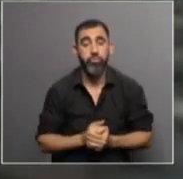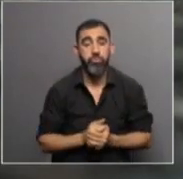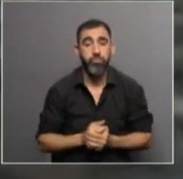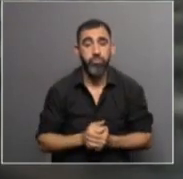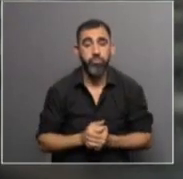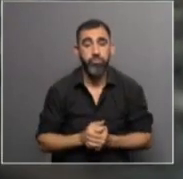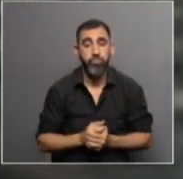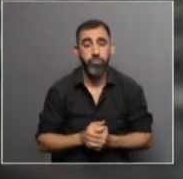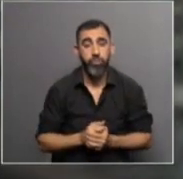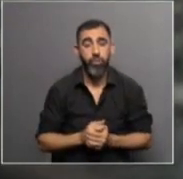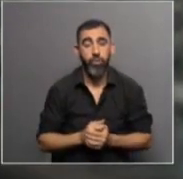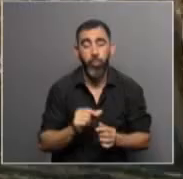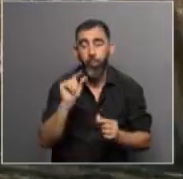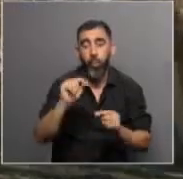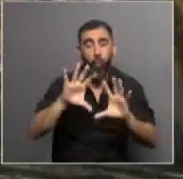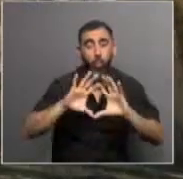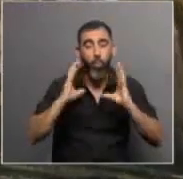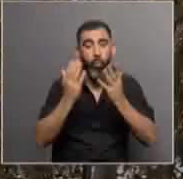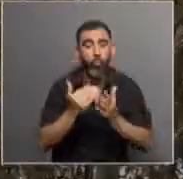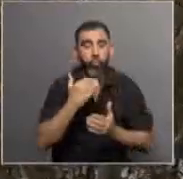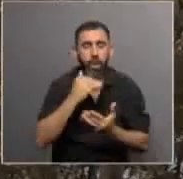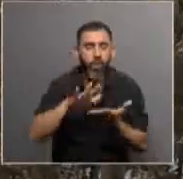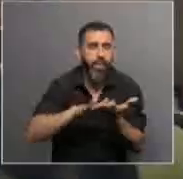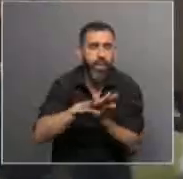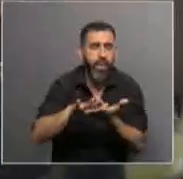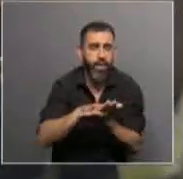No somos una pequeña parte del mundo que no sabe nada.